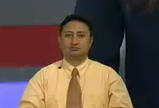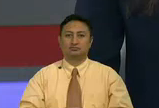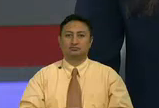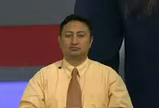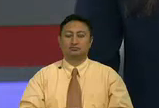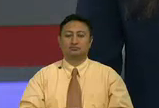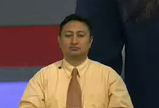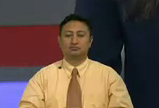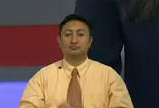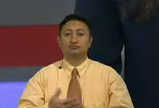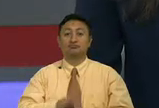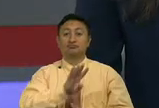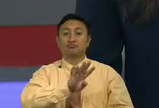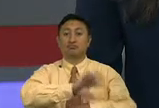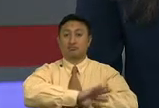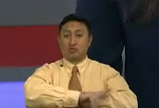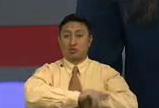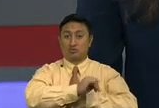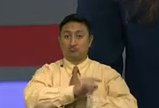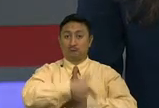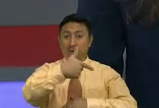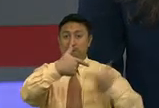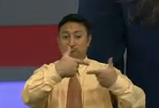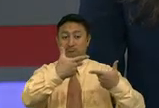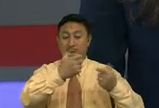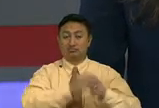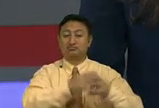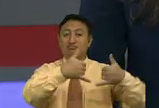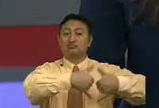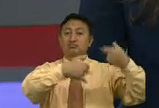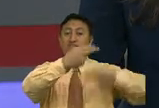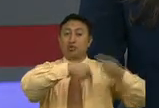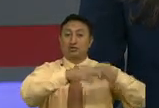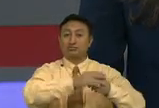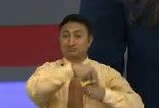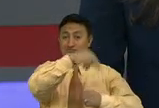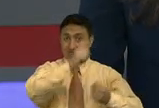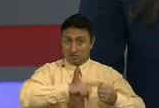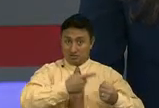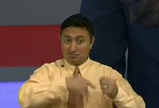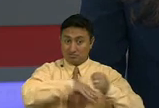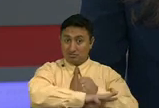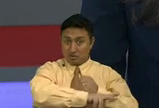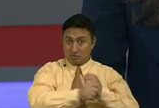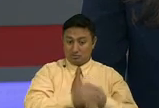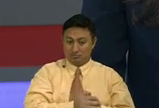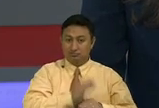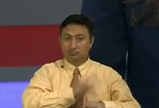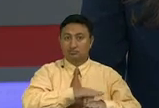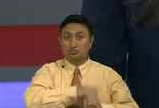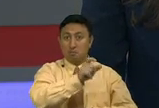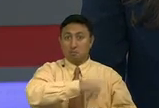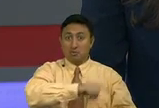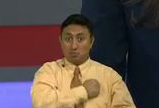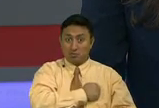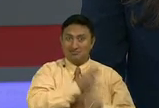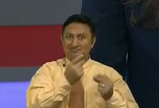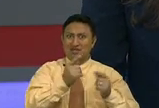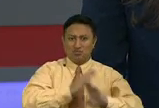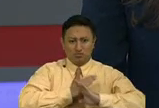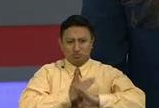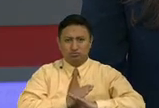Y cuatro delincuentes armados intentaron robar un local comercial en el norte de Quito. Gracias a la rápida acción de los propietarios del negocio